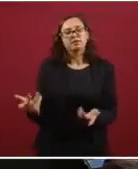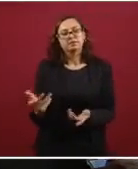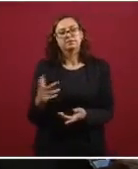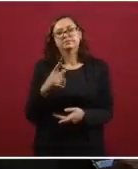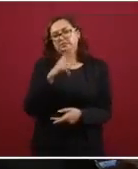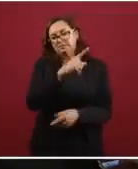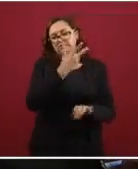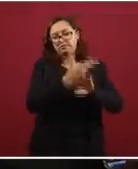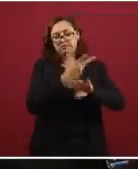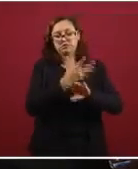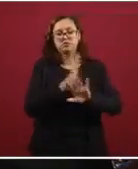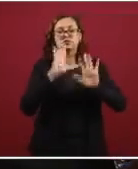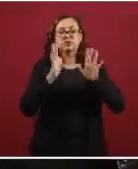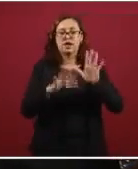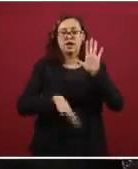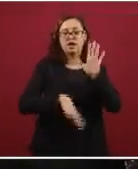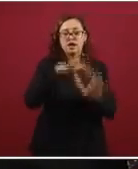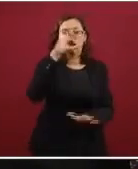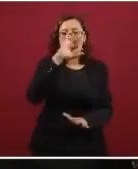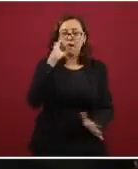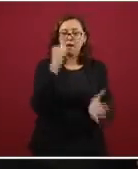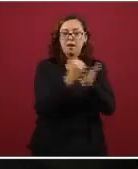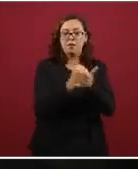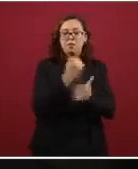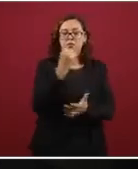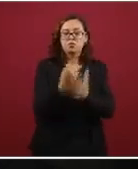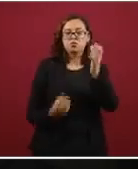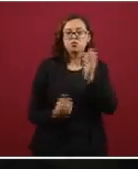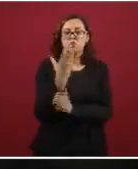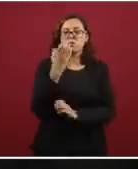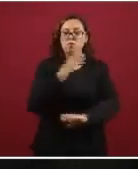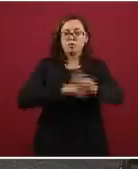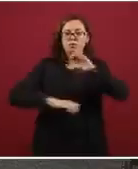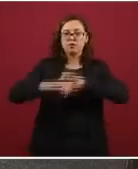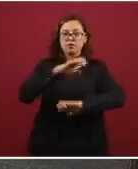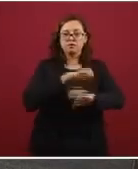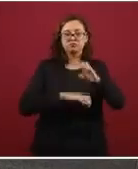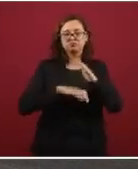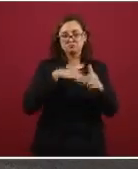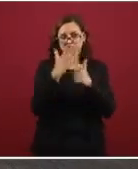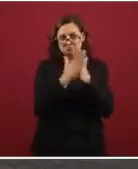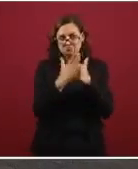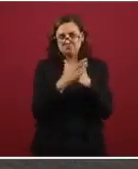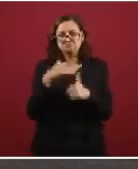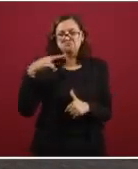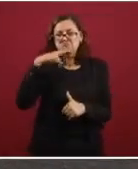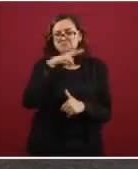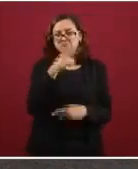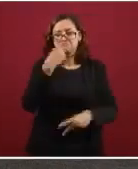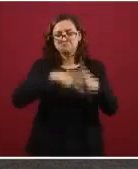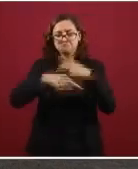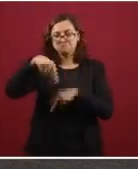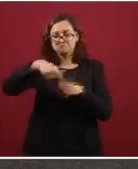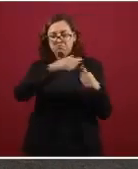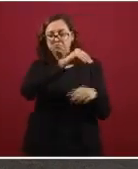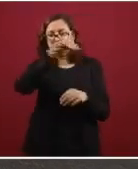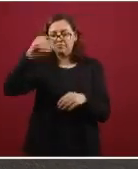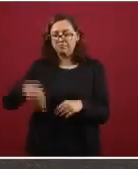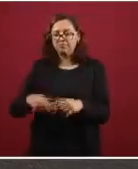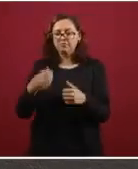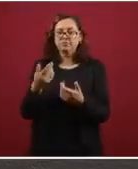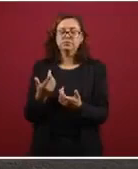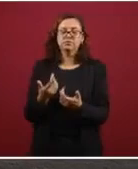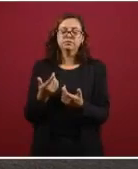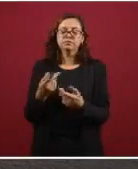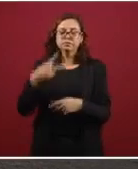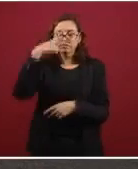México. Suponemos que llegará más o menos pronto. Y en esa ocasión o en torno a esa ocasión, pues presentaremos cuál es